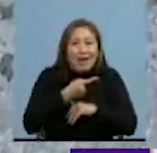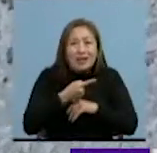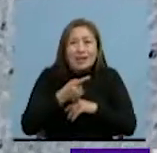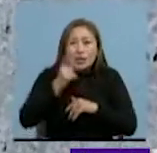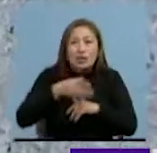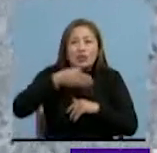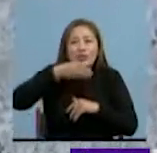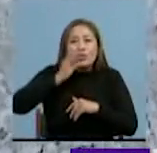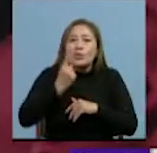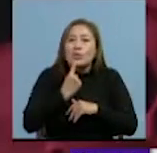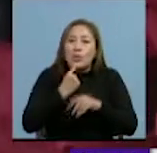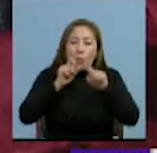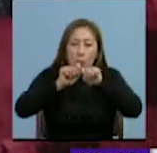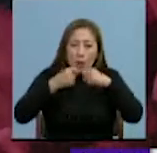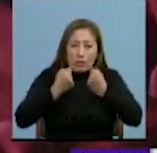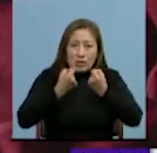mate caliente, le dan pan.